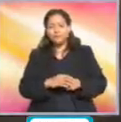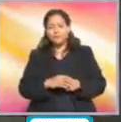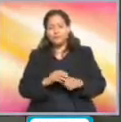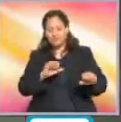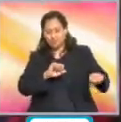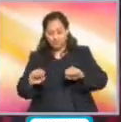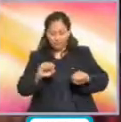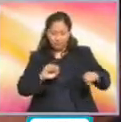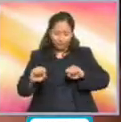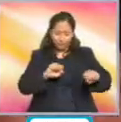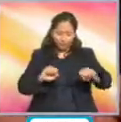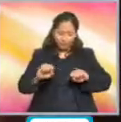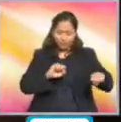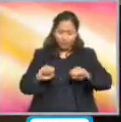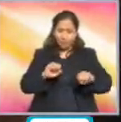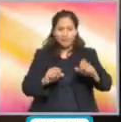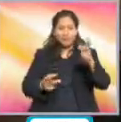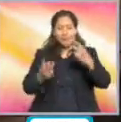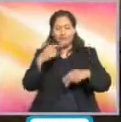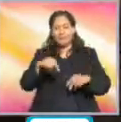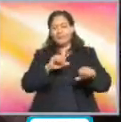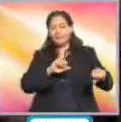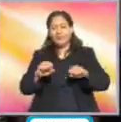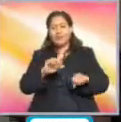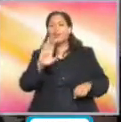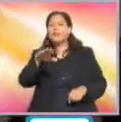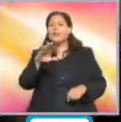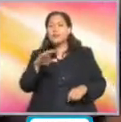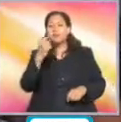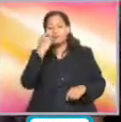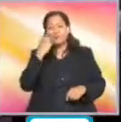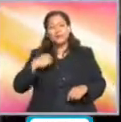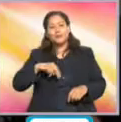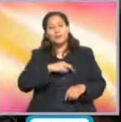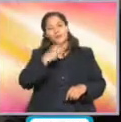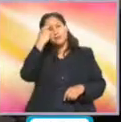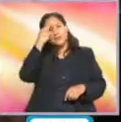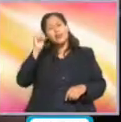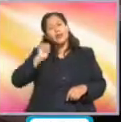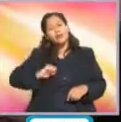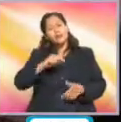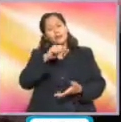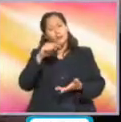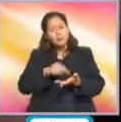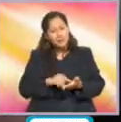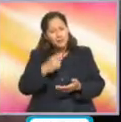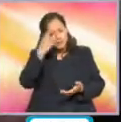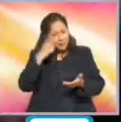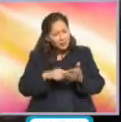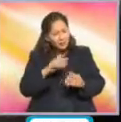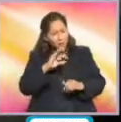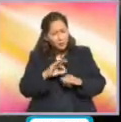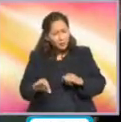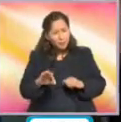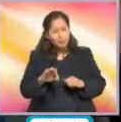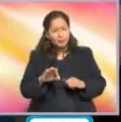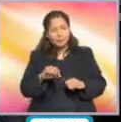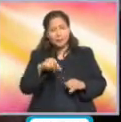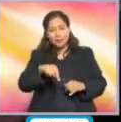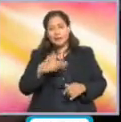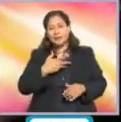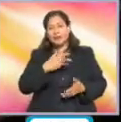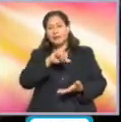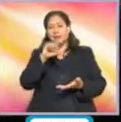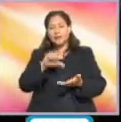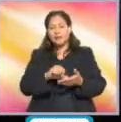ya viene acá a echarse su bola. Oiga, maestro, estamos recordando estos viejos lugares. Creo es el último que queda aquí en el